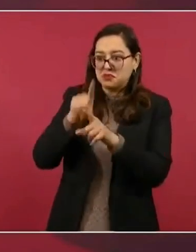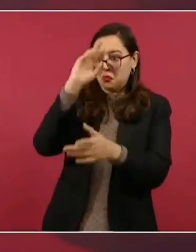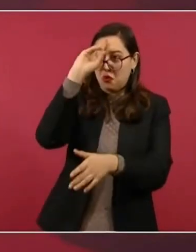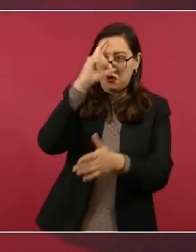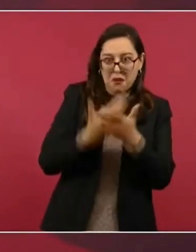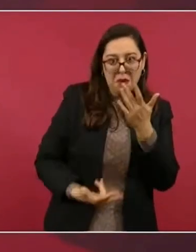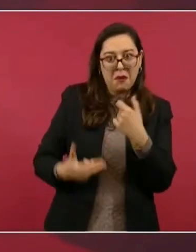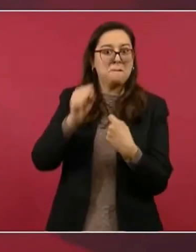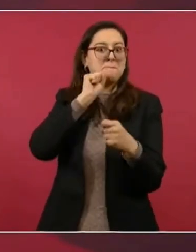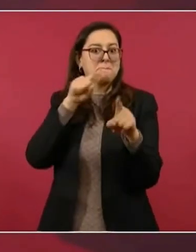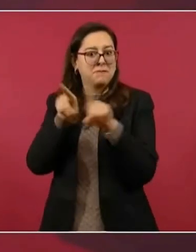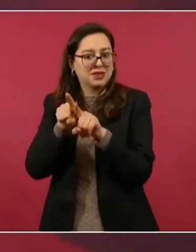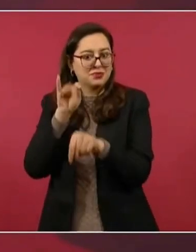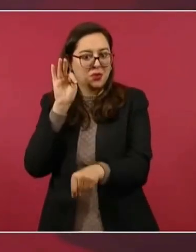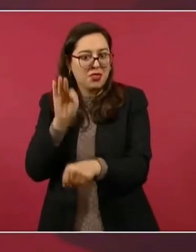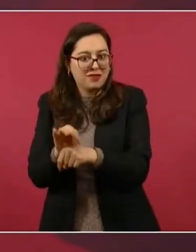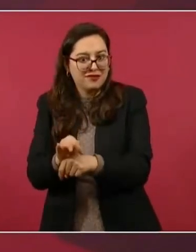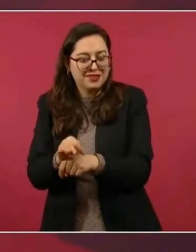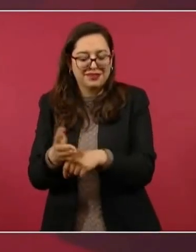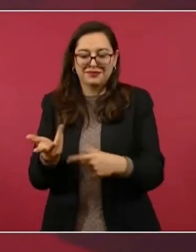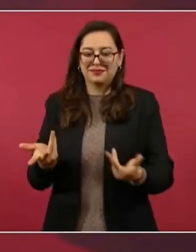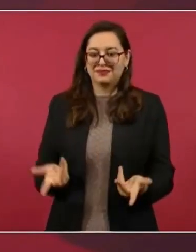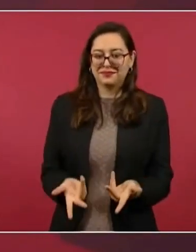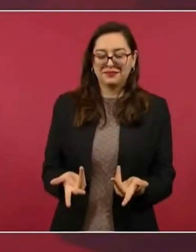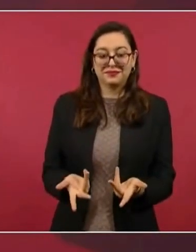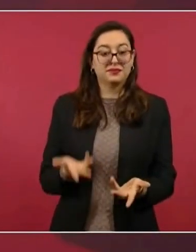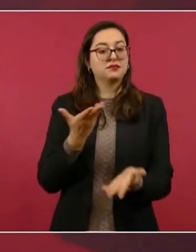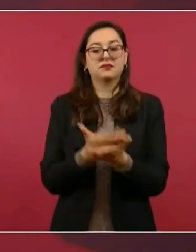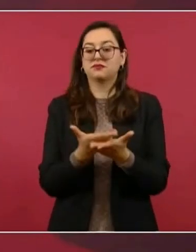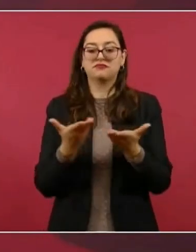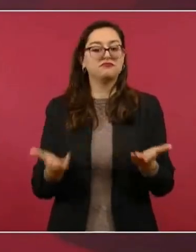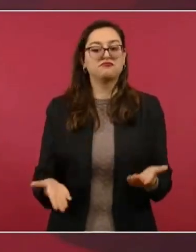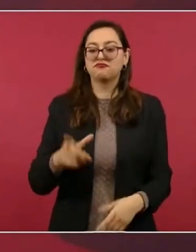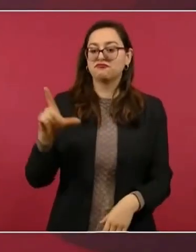Entonces, era el que violaba los derechos humanos. Ahora no.